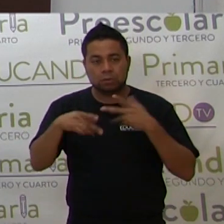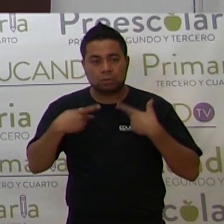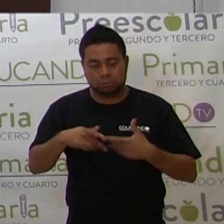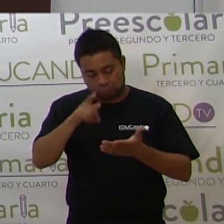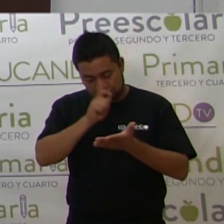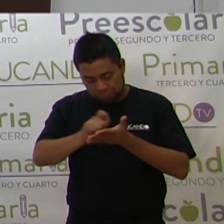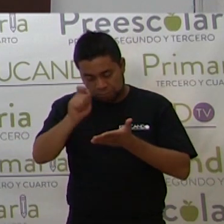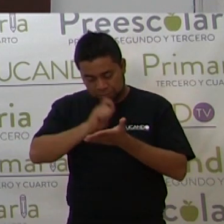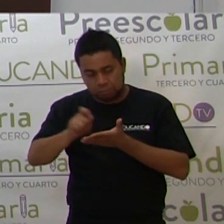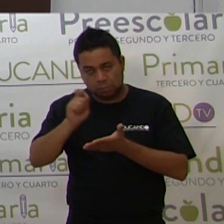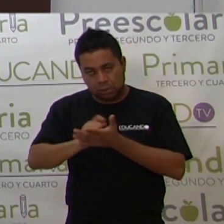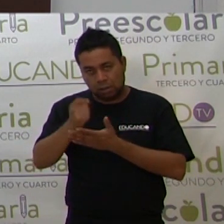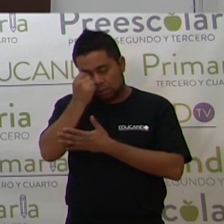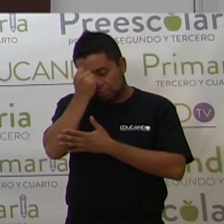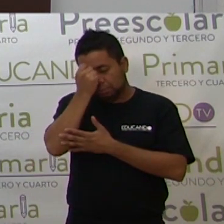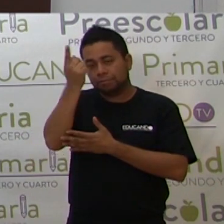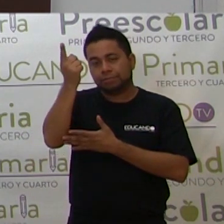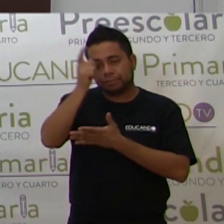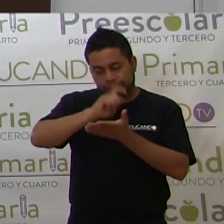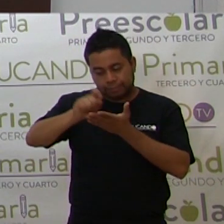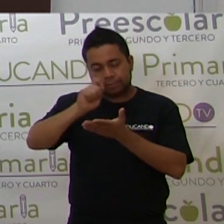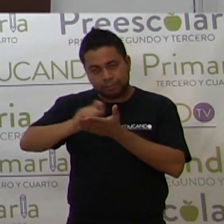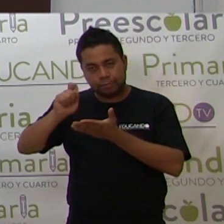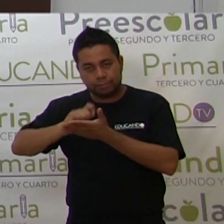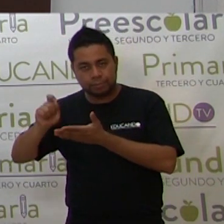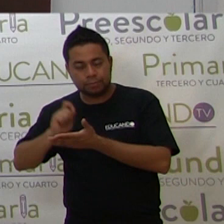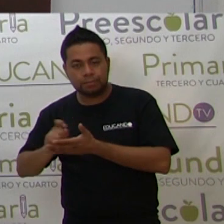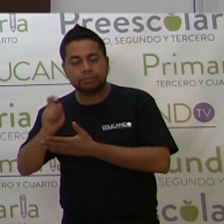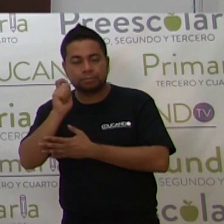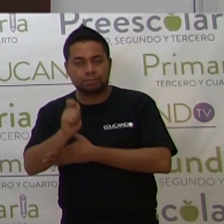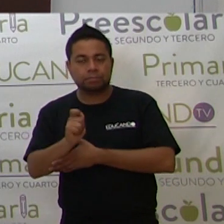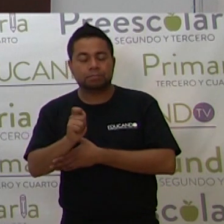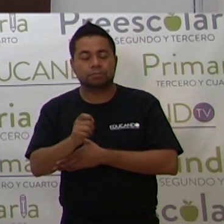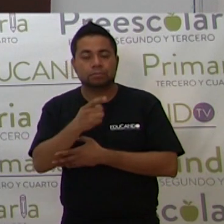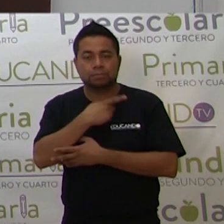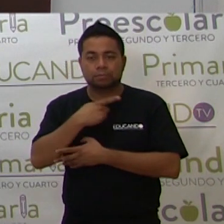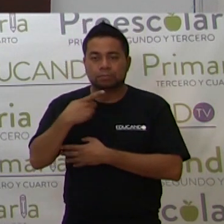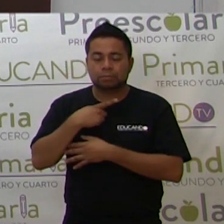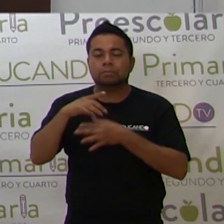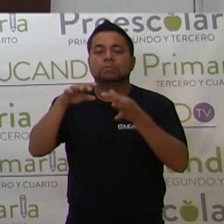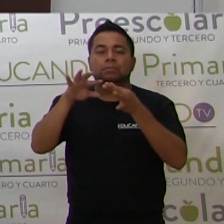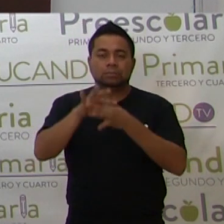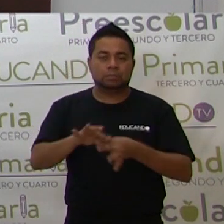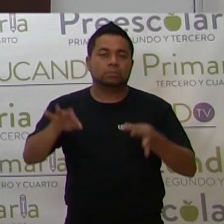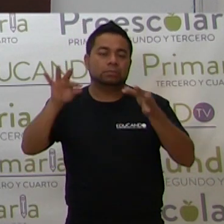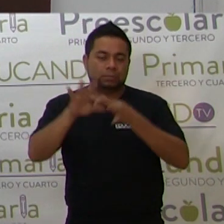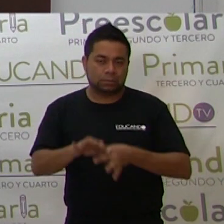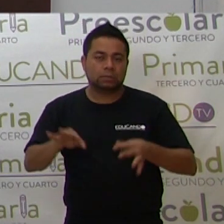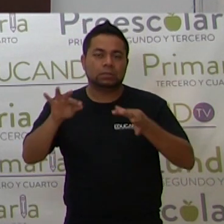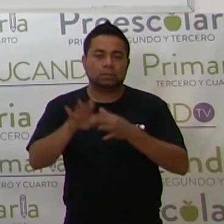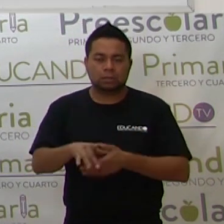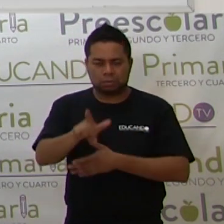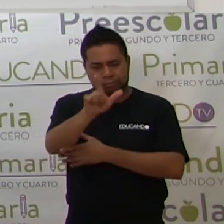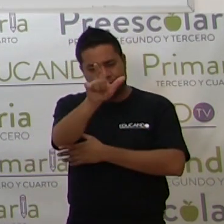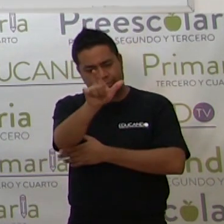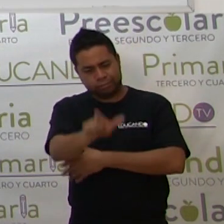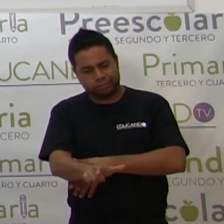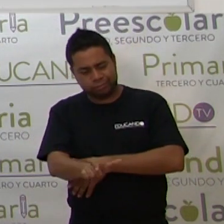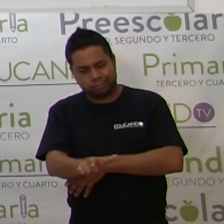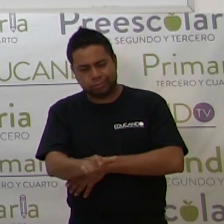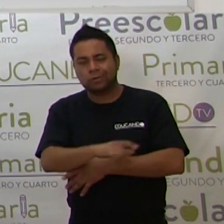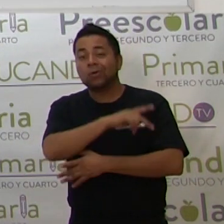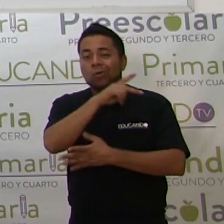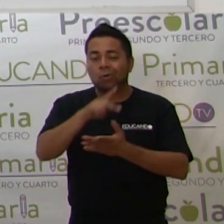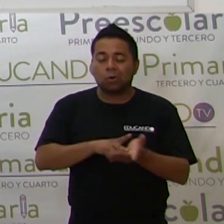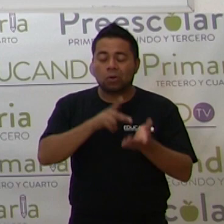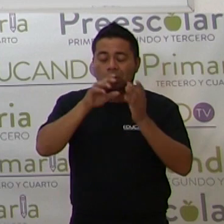la narración o el emisor de la descripción tiene que describir nuevamente o utilizar